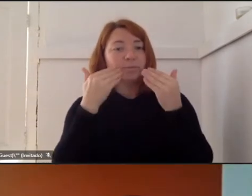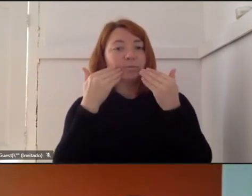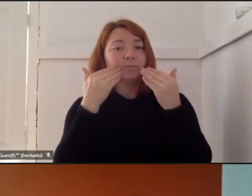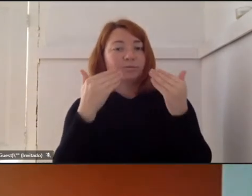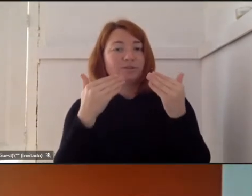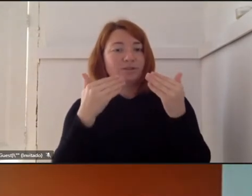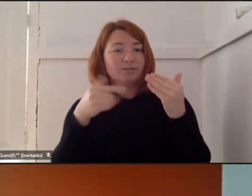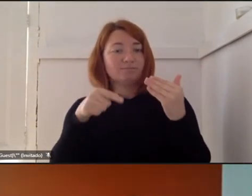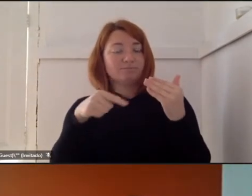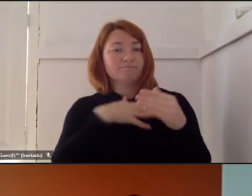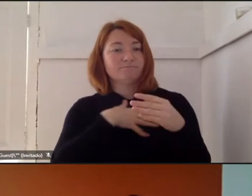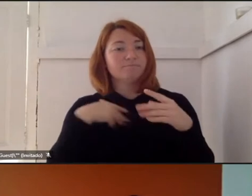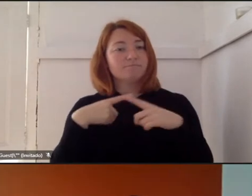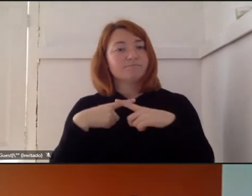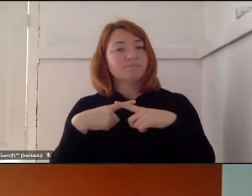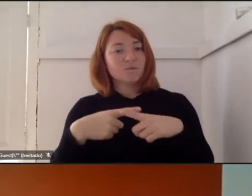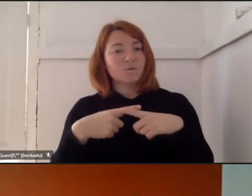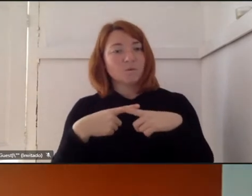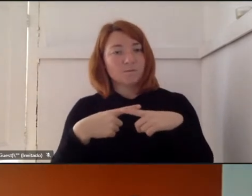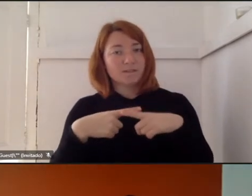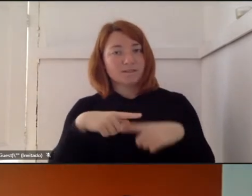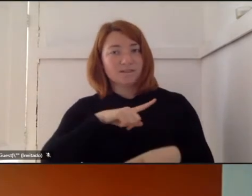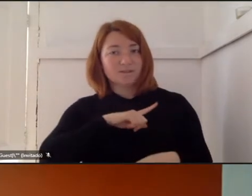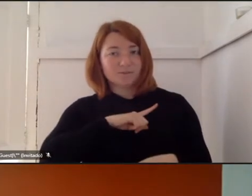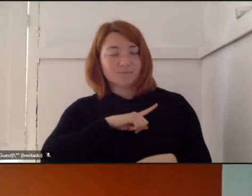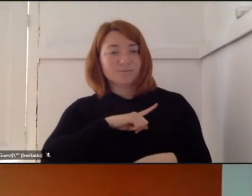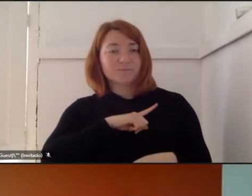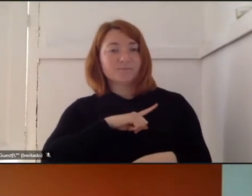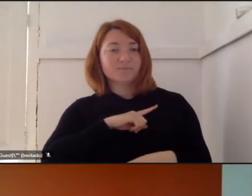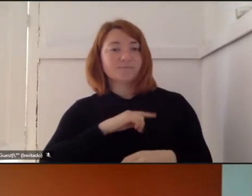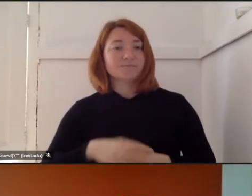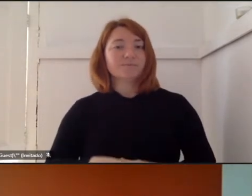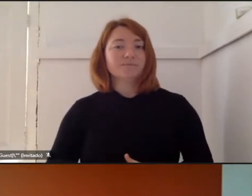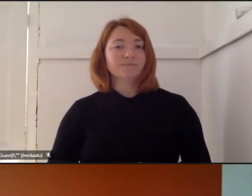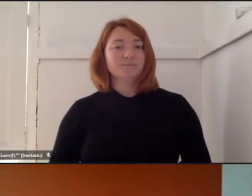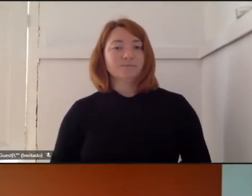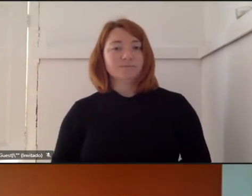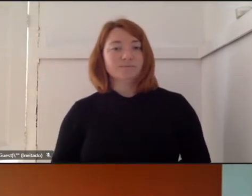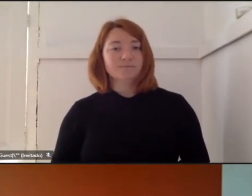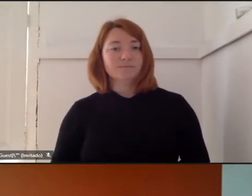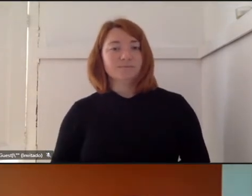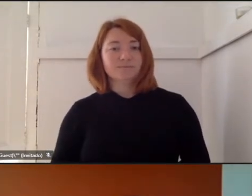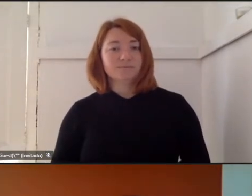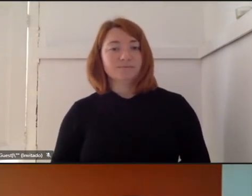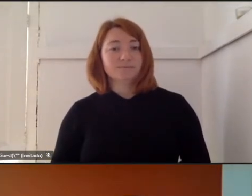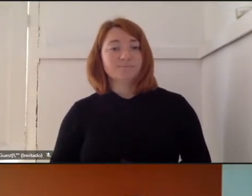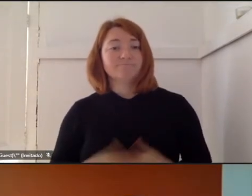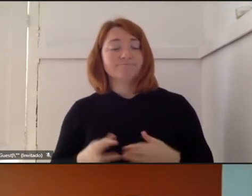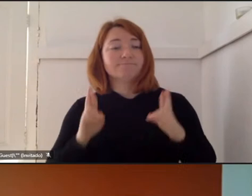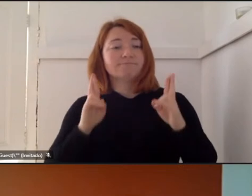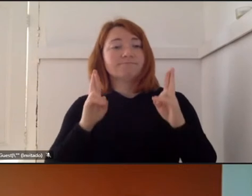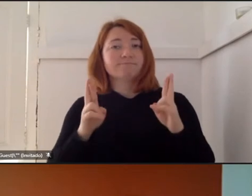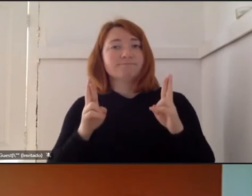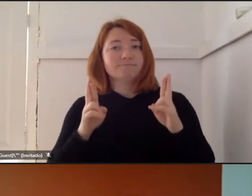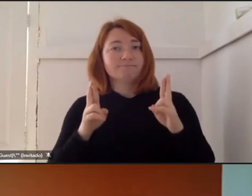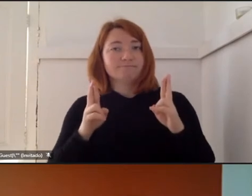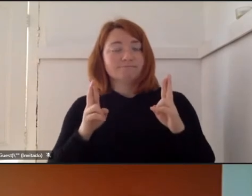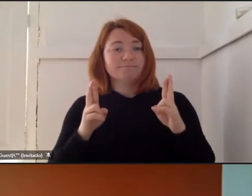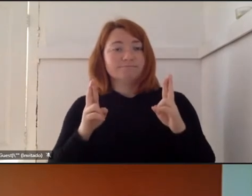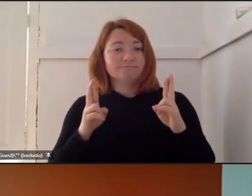querer compartirlo hoy con nosotros y con nosotras. Y esperamos de verdad poder